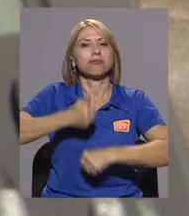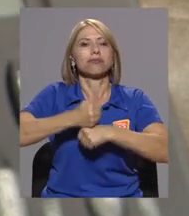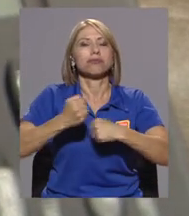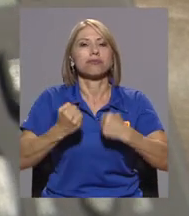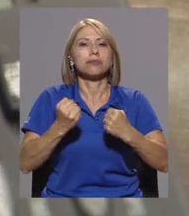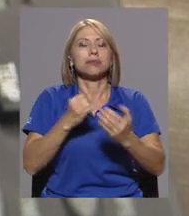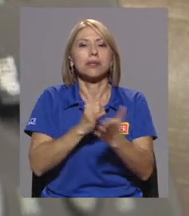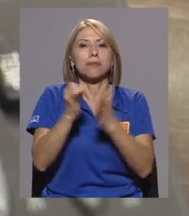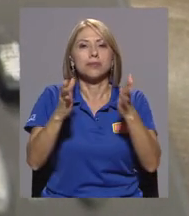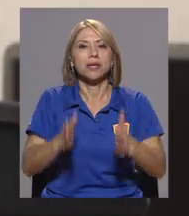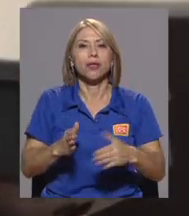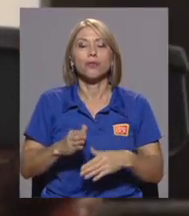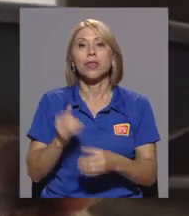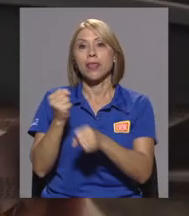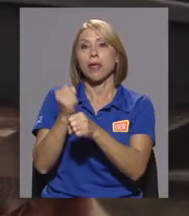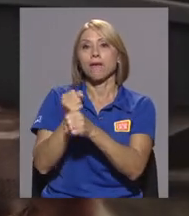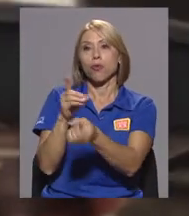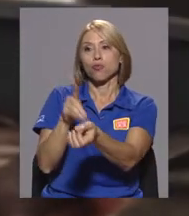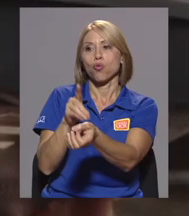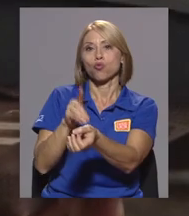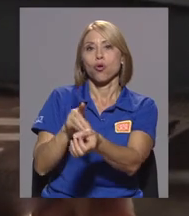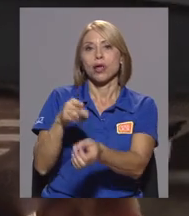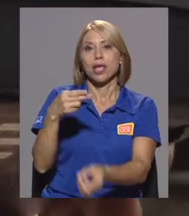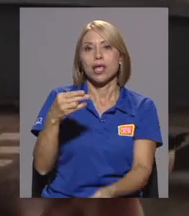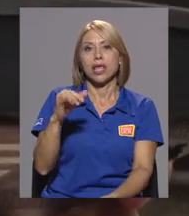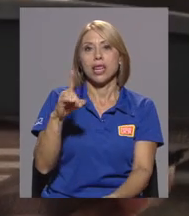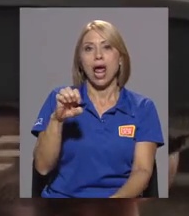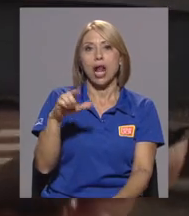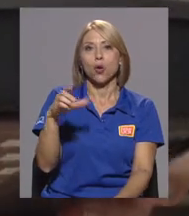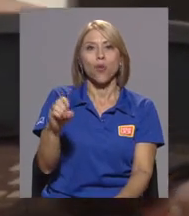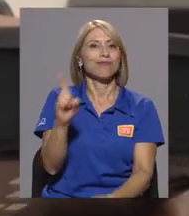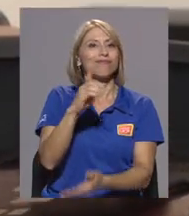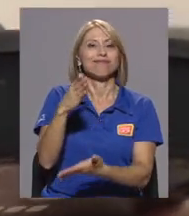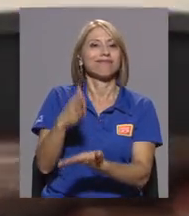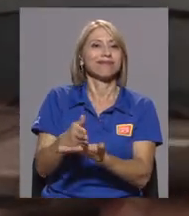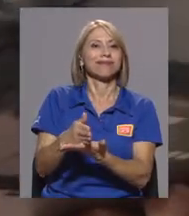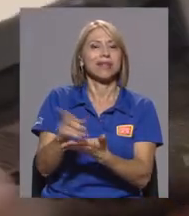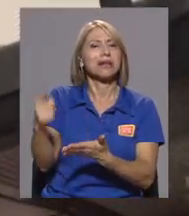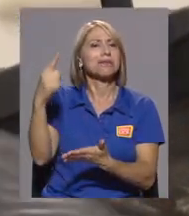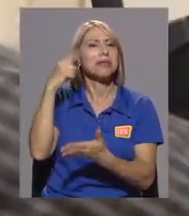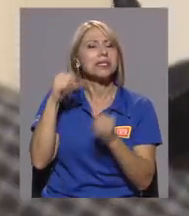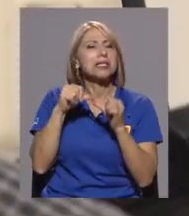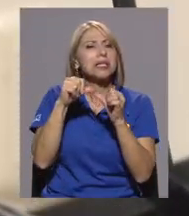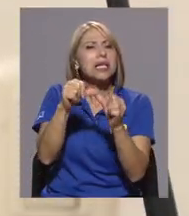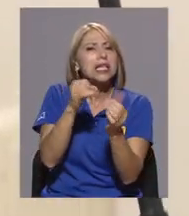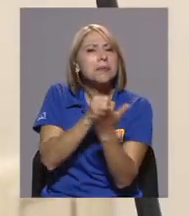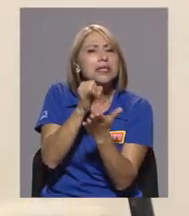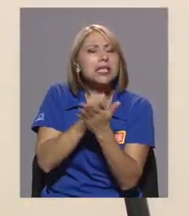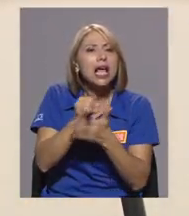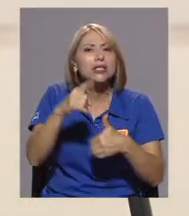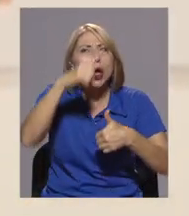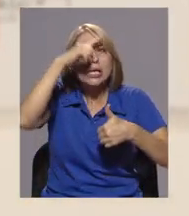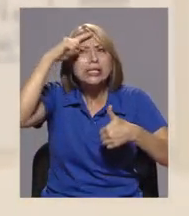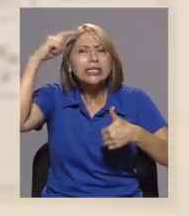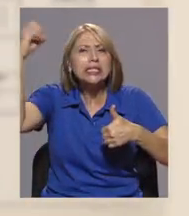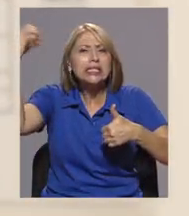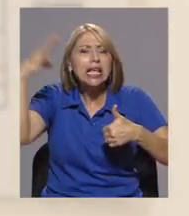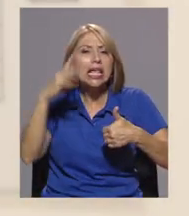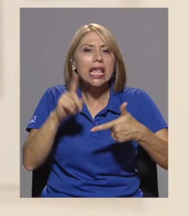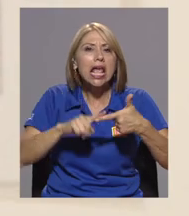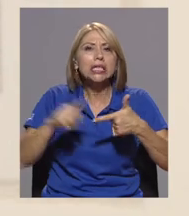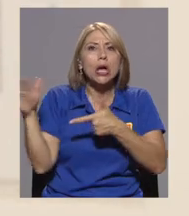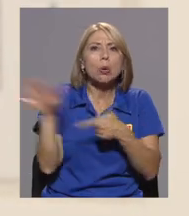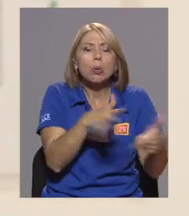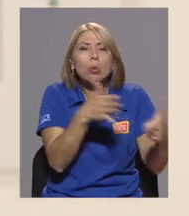investigador. El trabajo del doctor Hidalgo no cesa y tiene proyectado seguir investigando sobre sequías, vientos alisios y